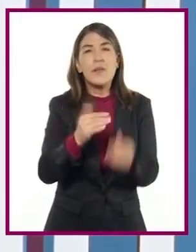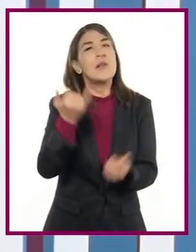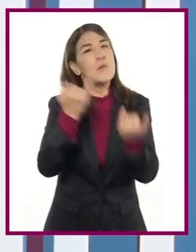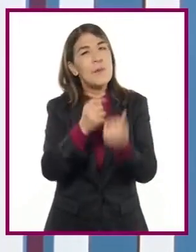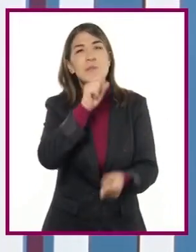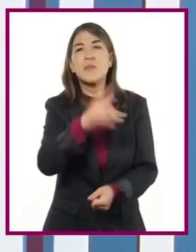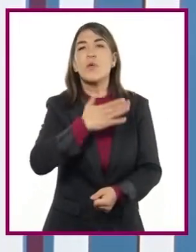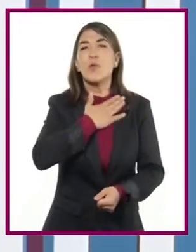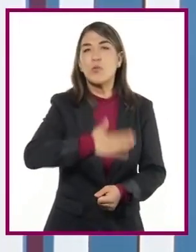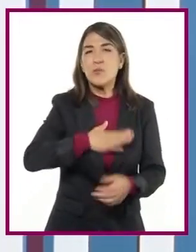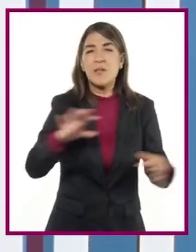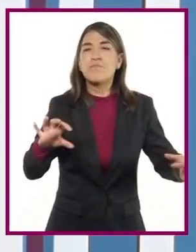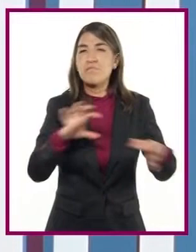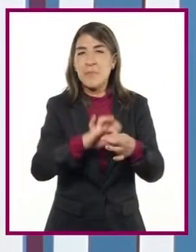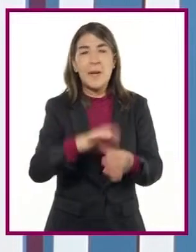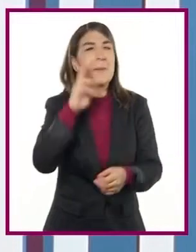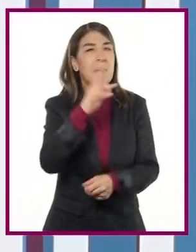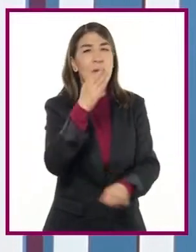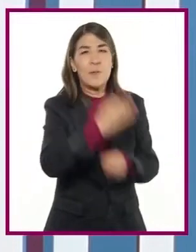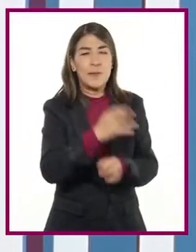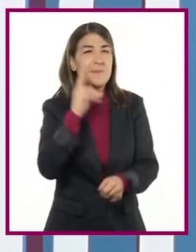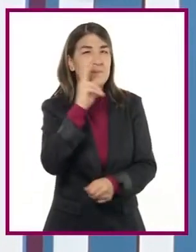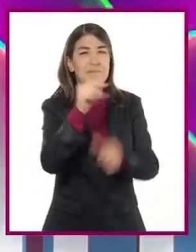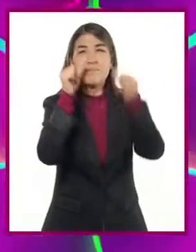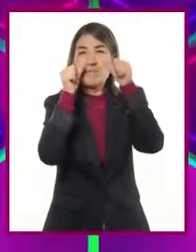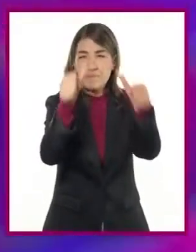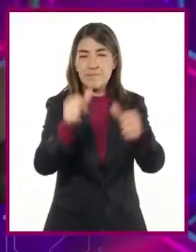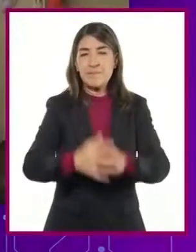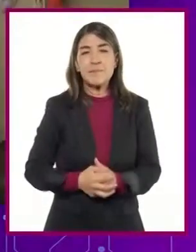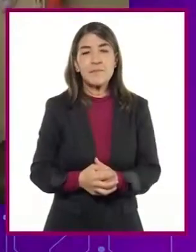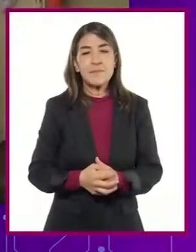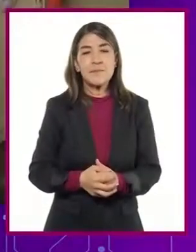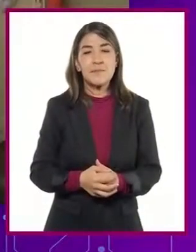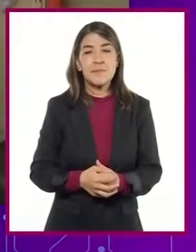justicia. Veamos y escuchemos atentamente.